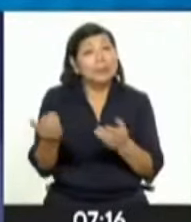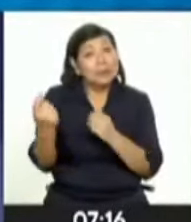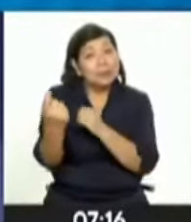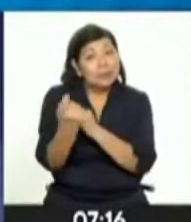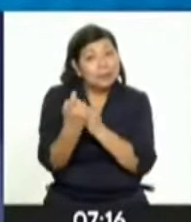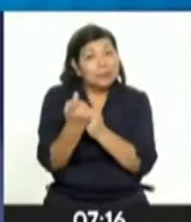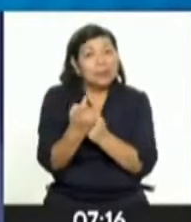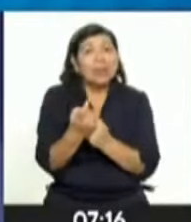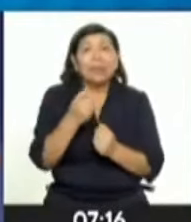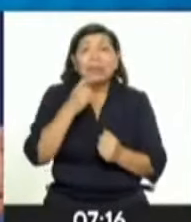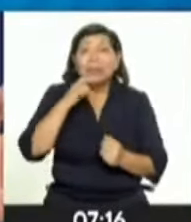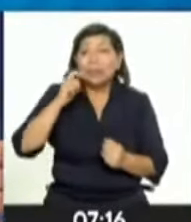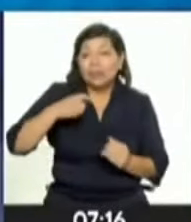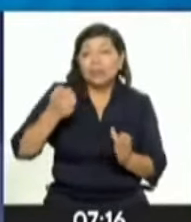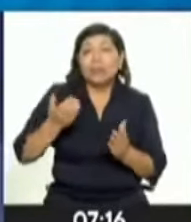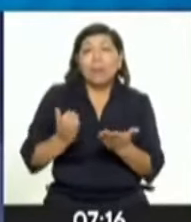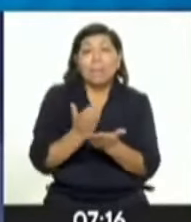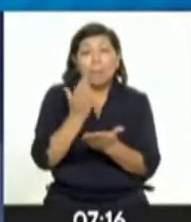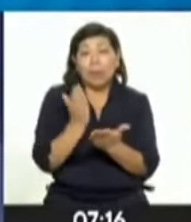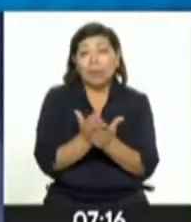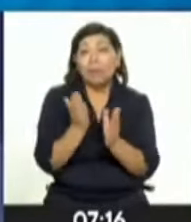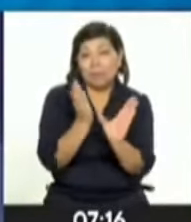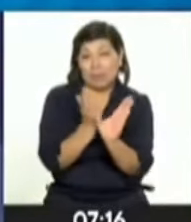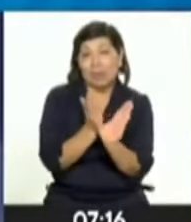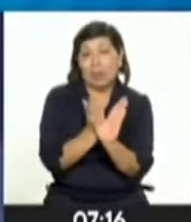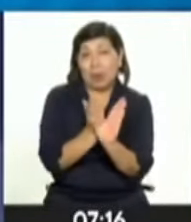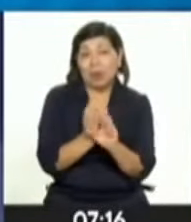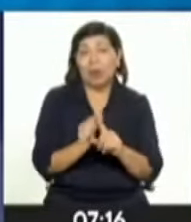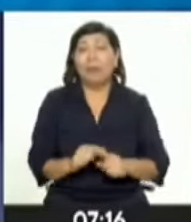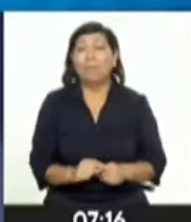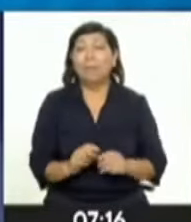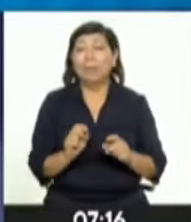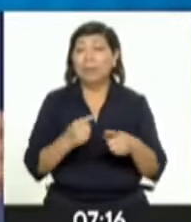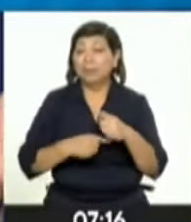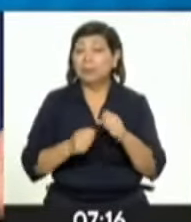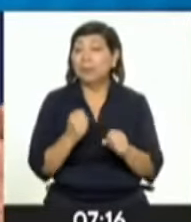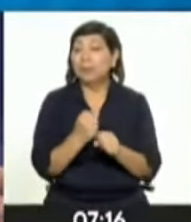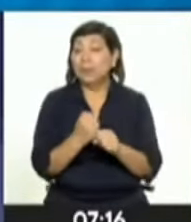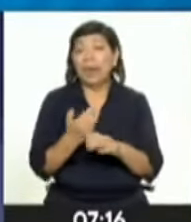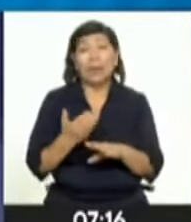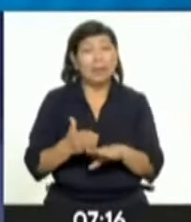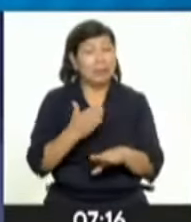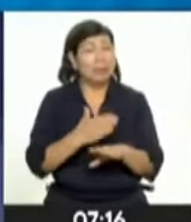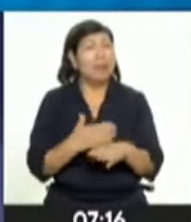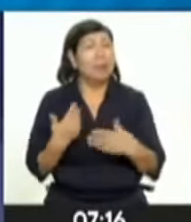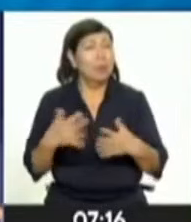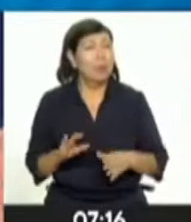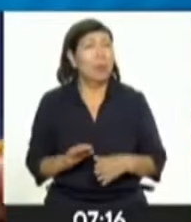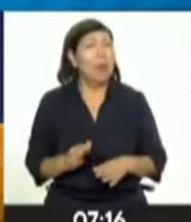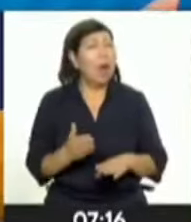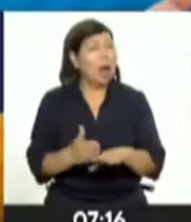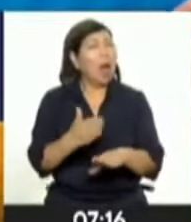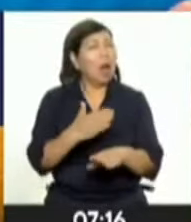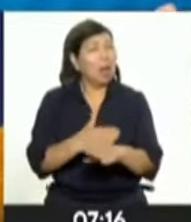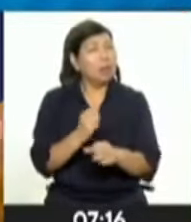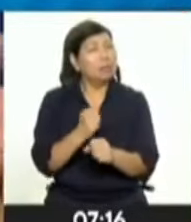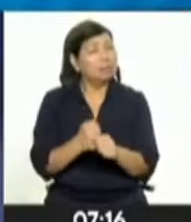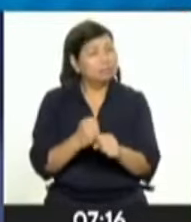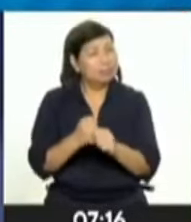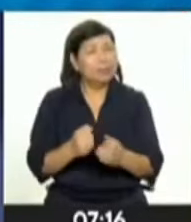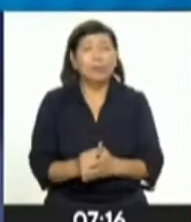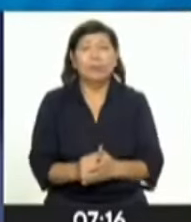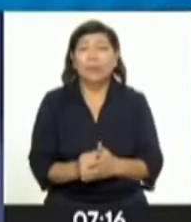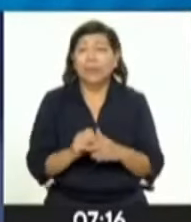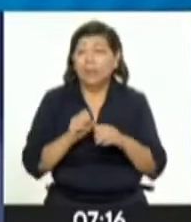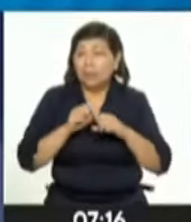las terapias que requieren. Entonces, esto es un enfoque multisectorial que venimos trabajando desde hace ya un tiempo, que incluso hemos lanzado